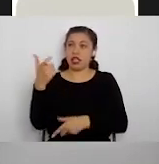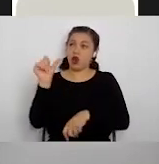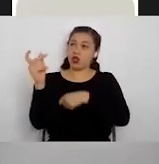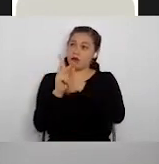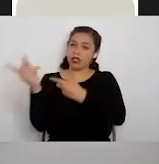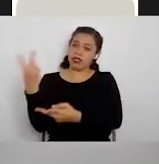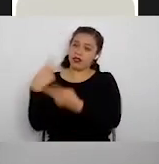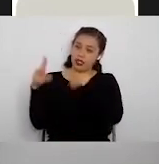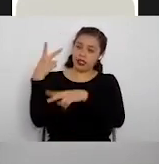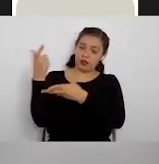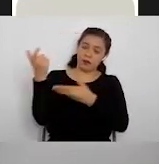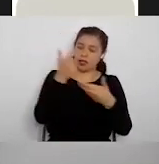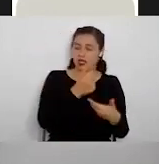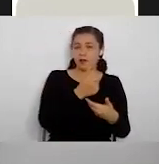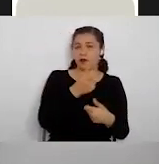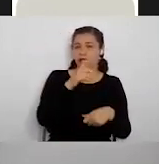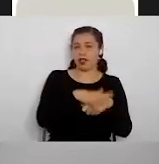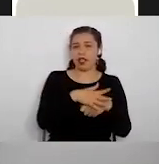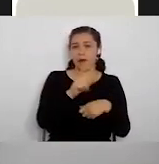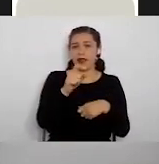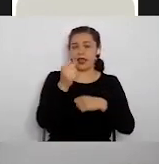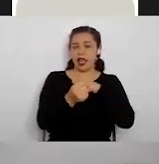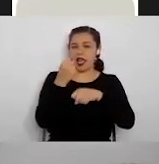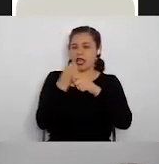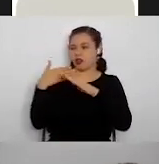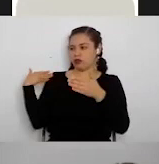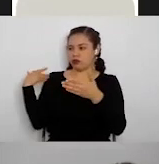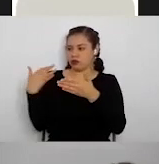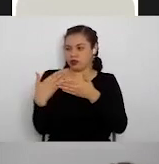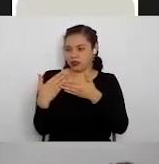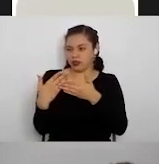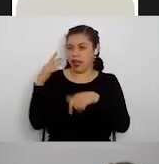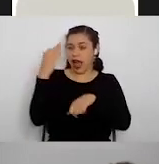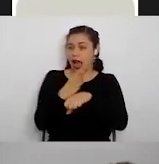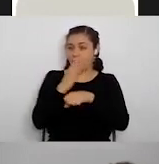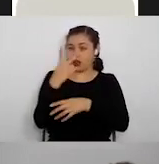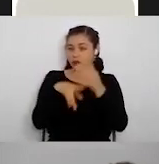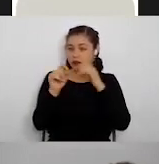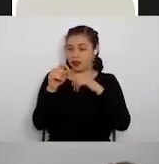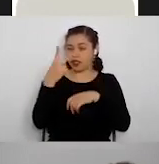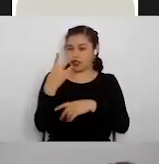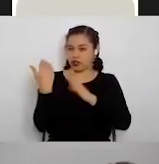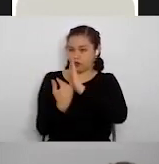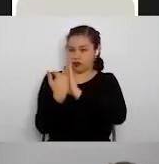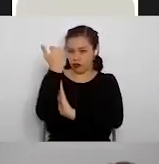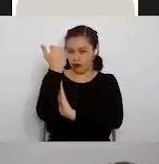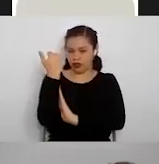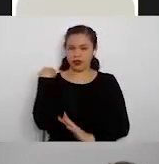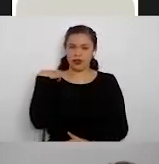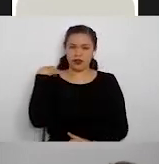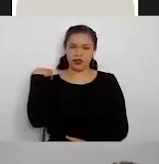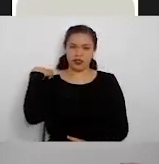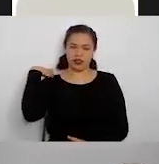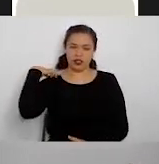Y aquí quise nada más poner la parte amarillita, que es la parte de nuevas inversiones. Son nuevas empresas que están